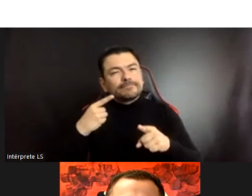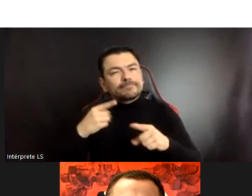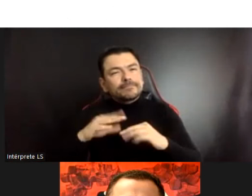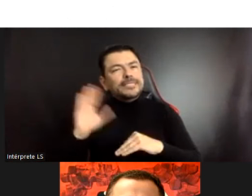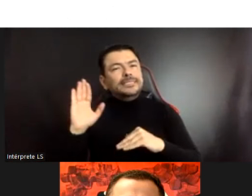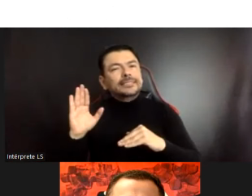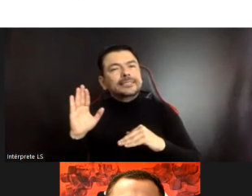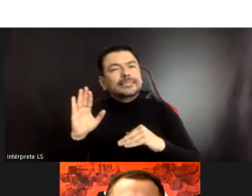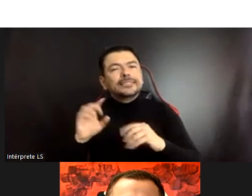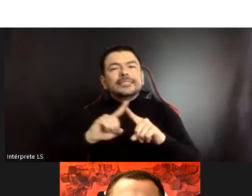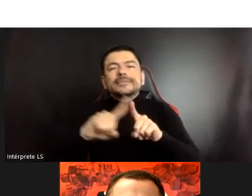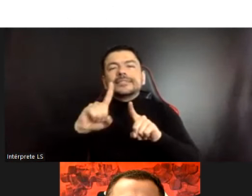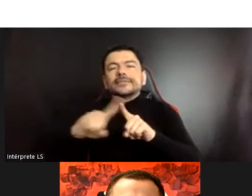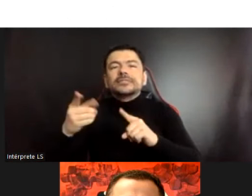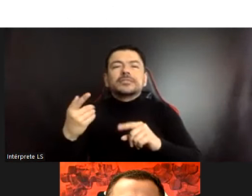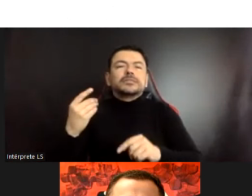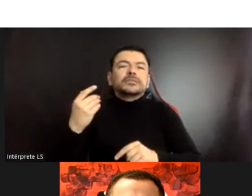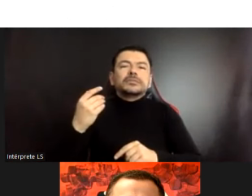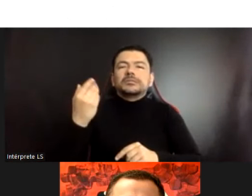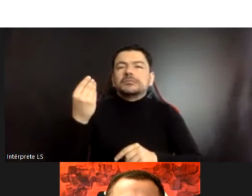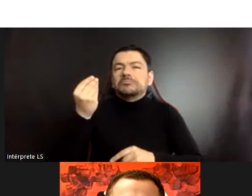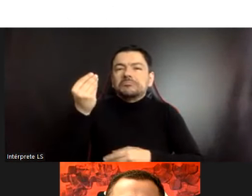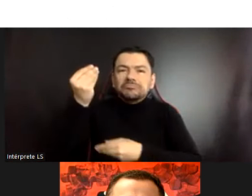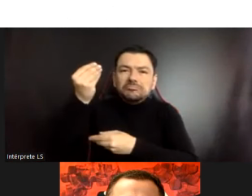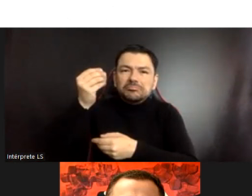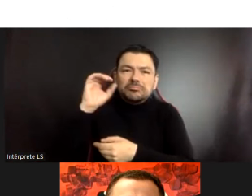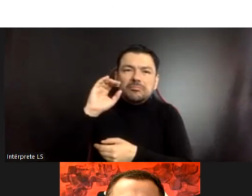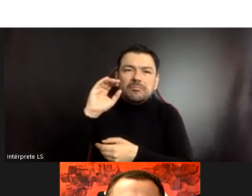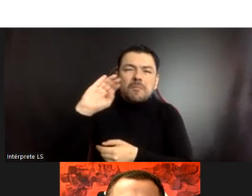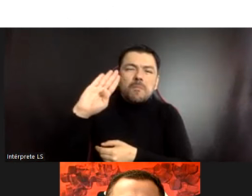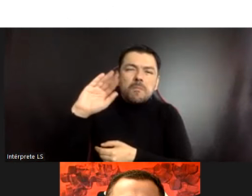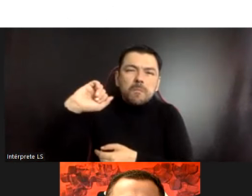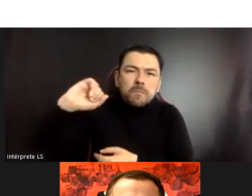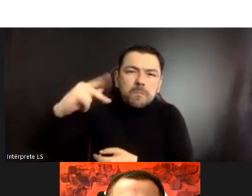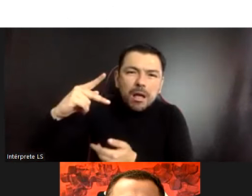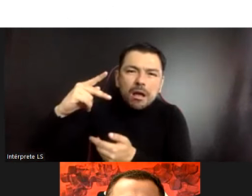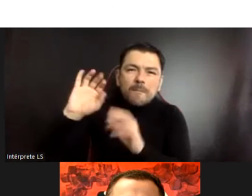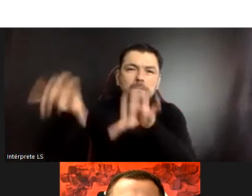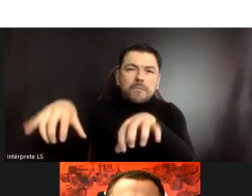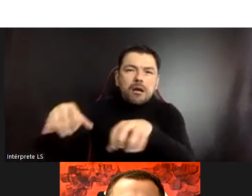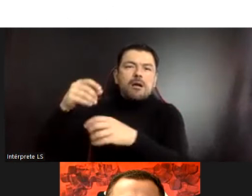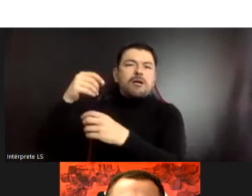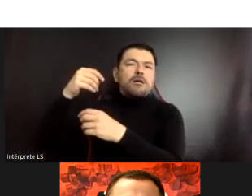funcionen como él, para que sea adaptable, no solamente para respuestas de epidemias y pandemias, sino cualquier otro